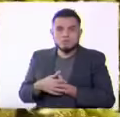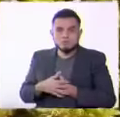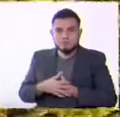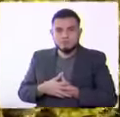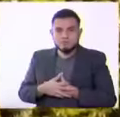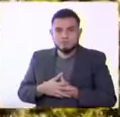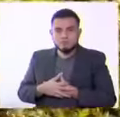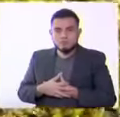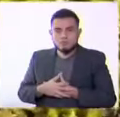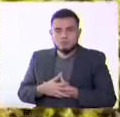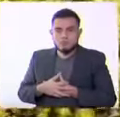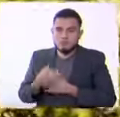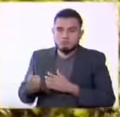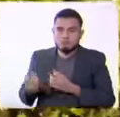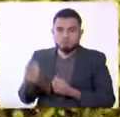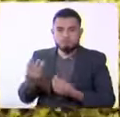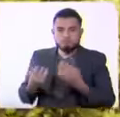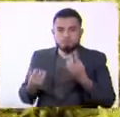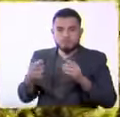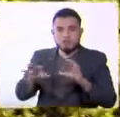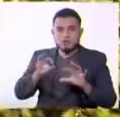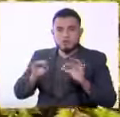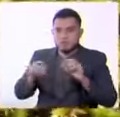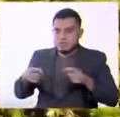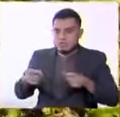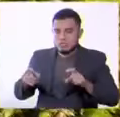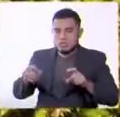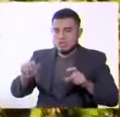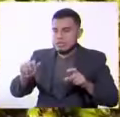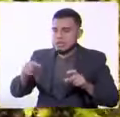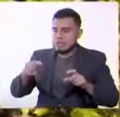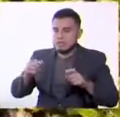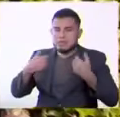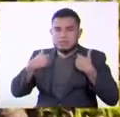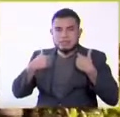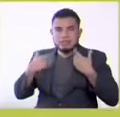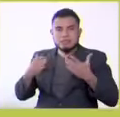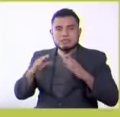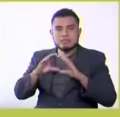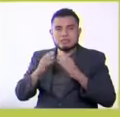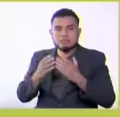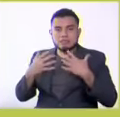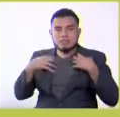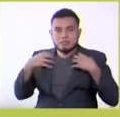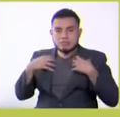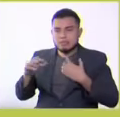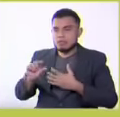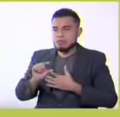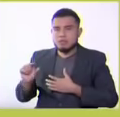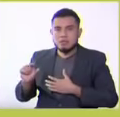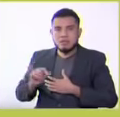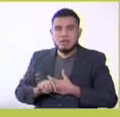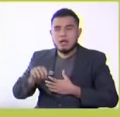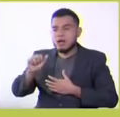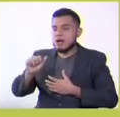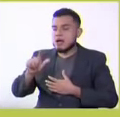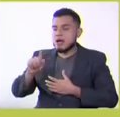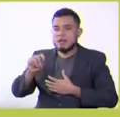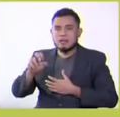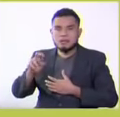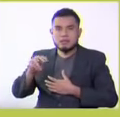En plantas y algunas algas que poseen otro tipo de ciclo de vida, llamada alternancia